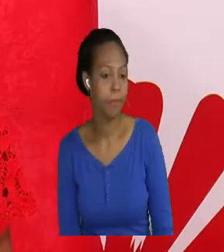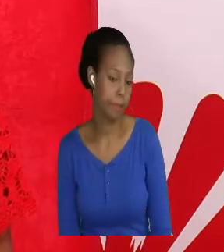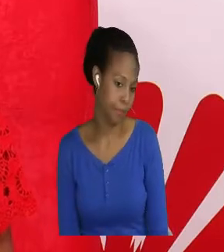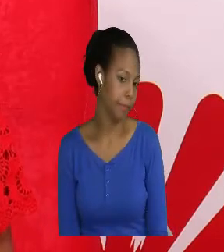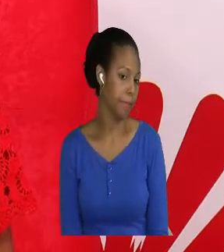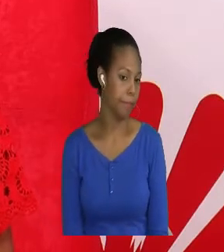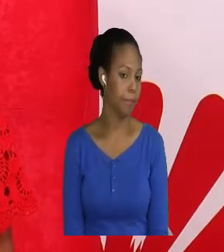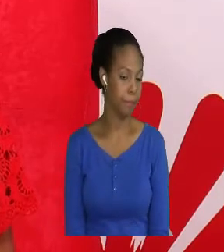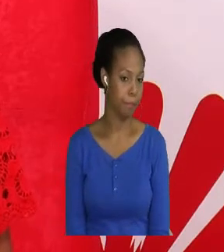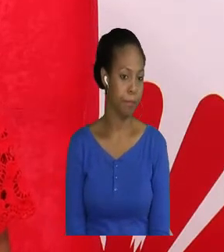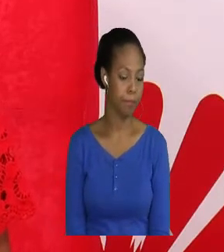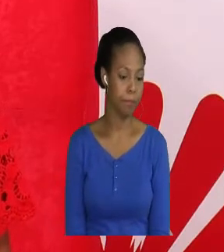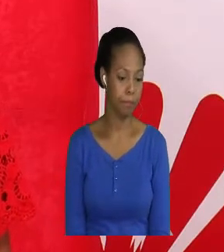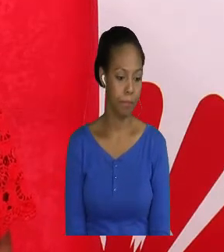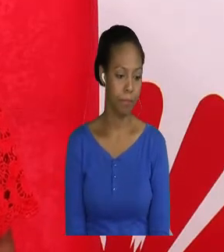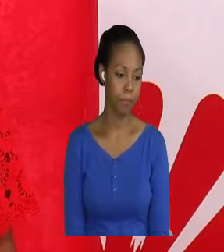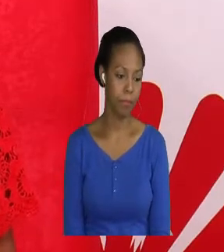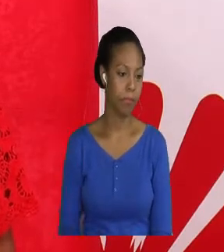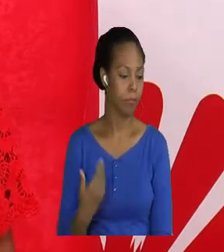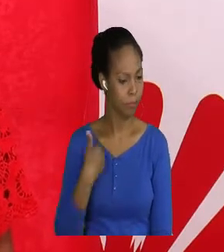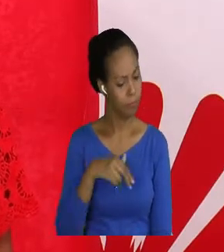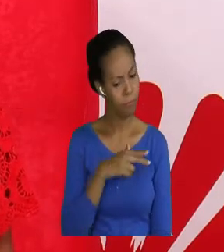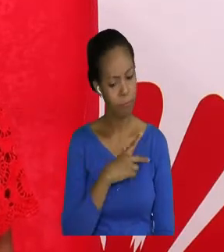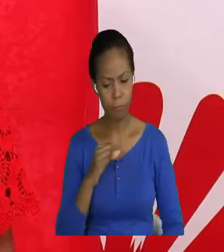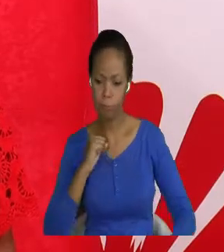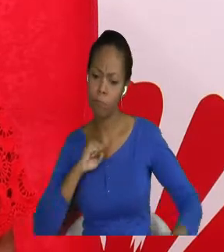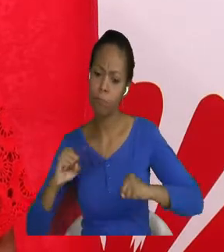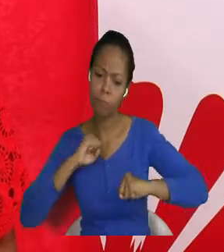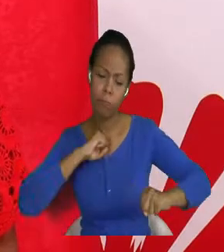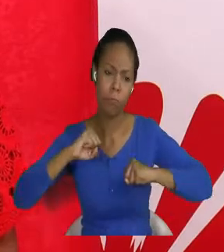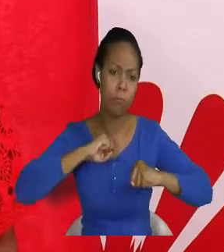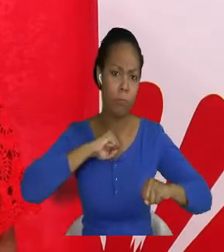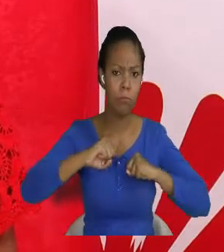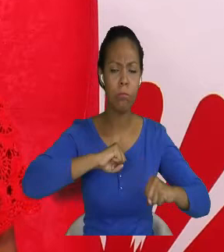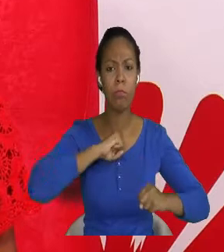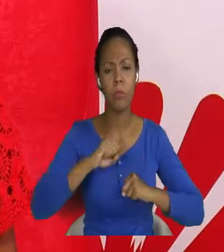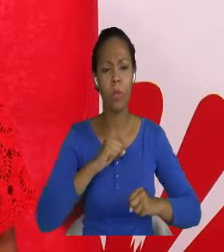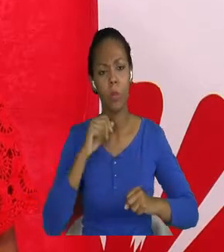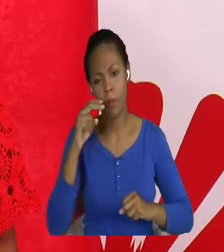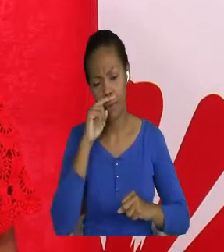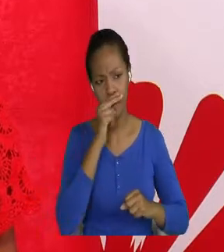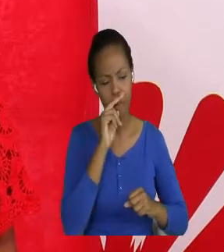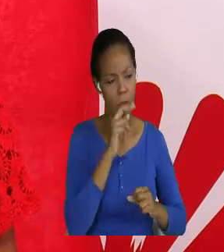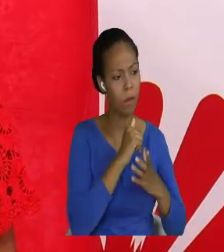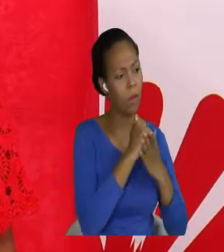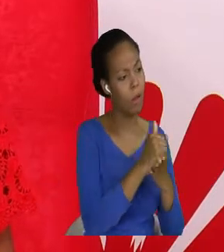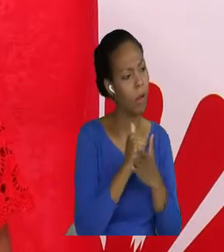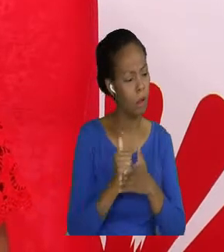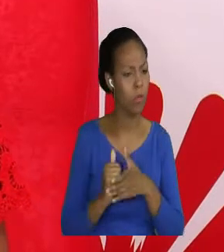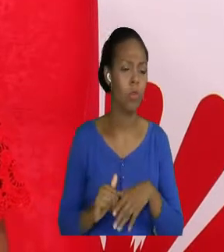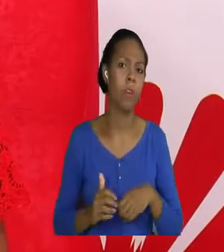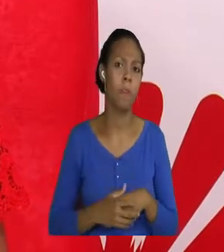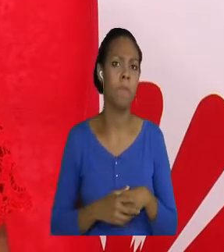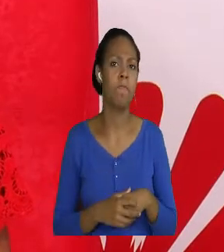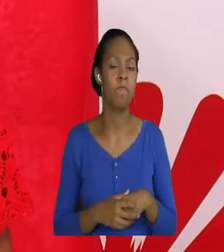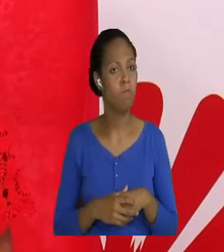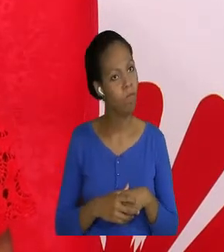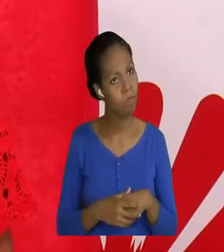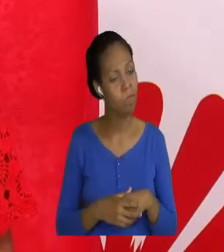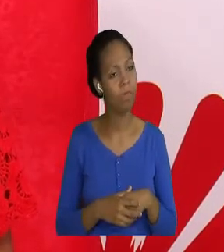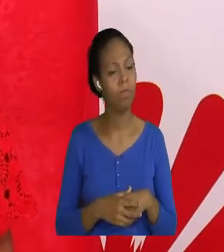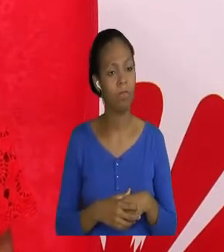nosotros trabajamos fuertemente para poder conseguir este objetivo en los niños. Precisamente para